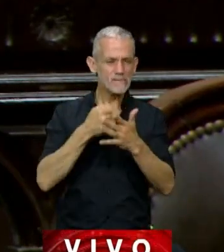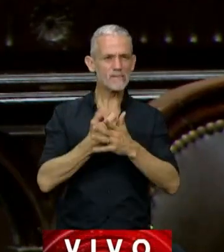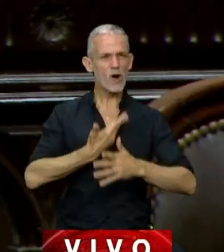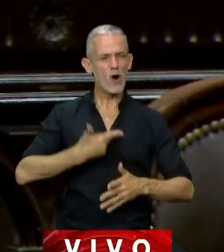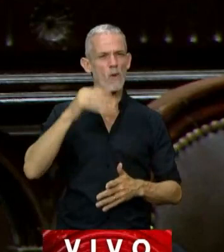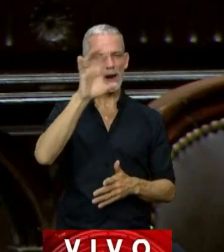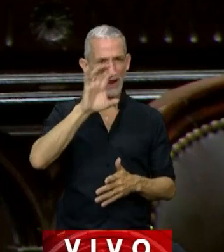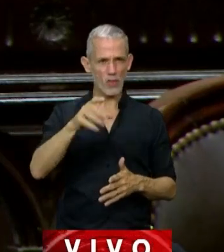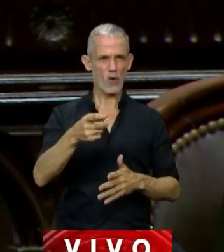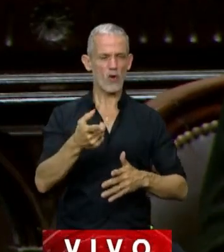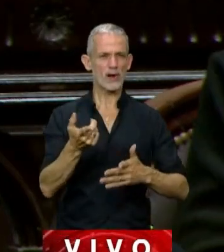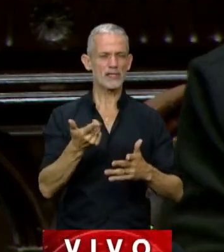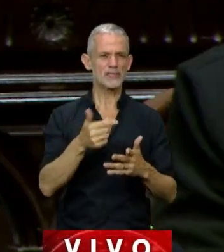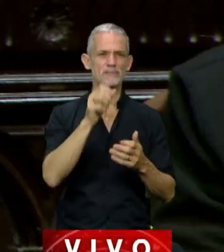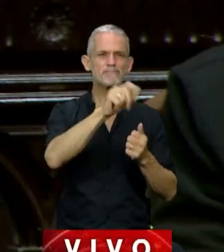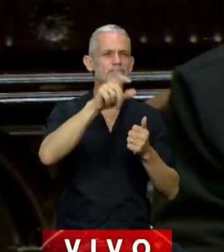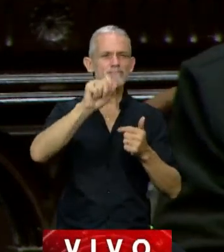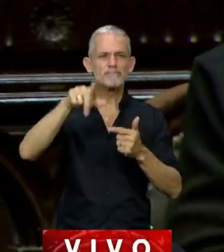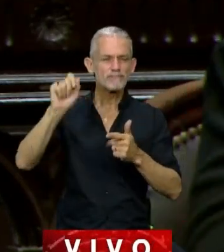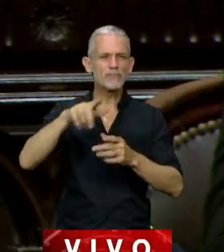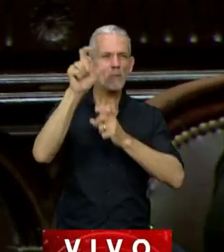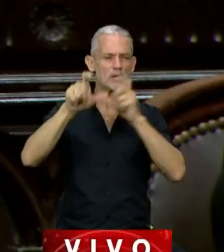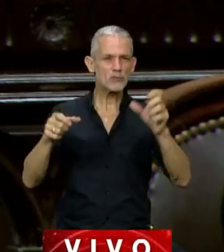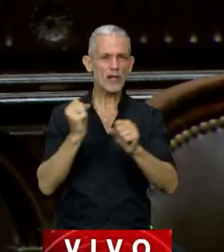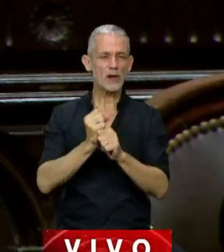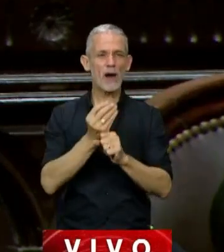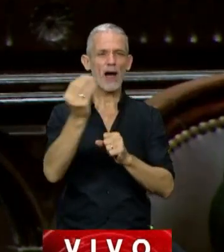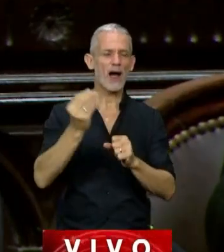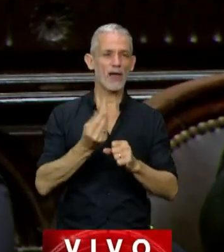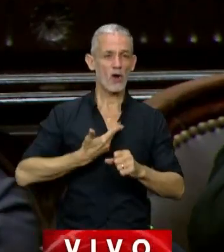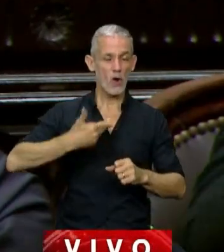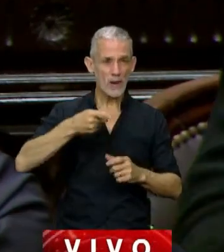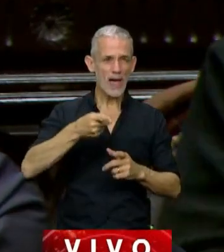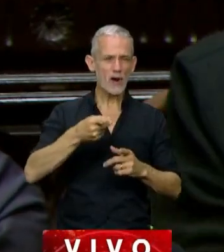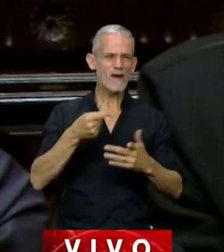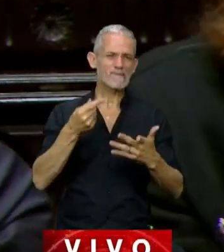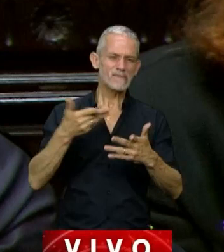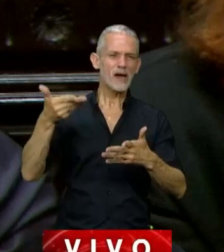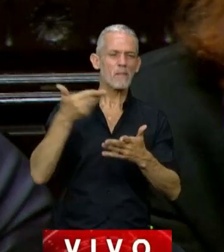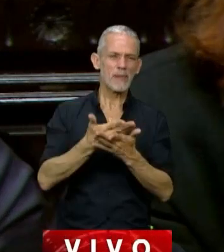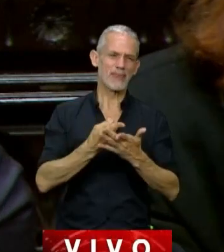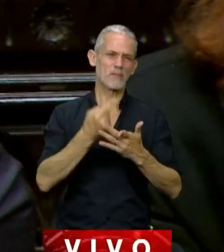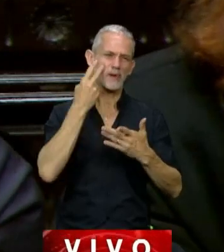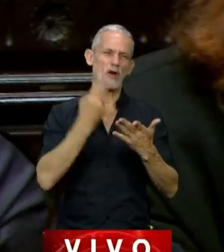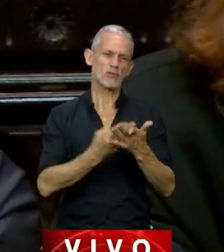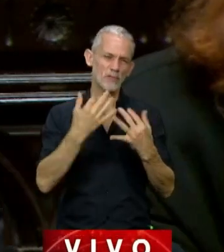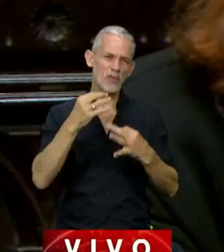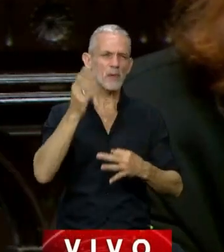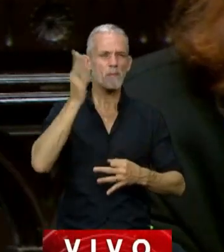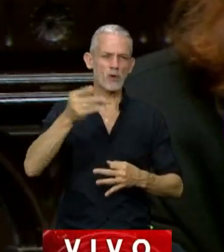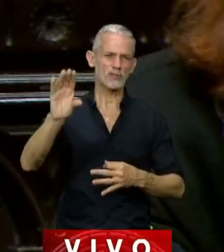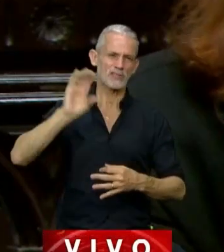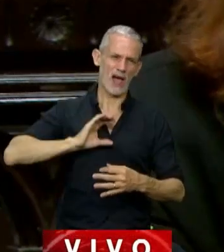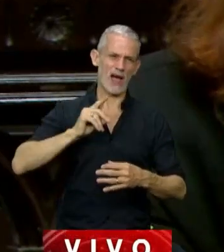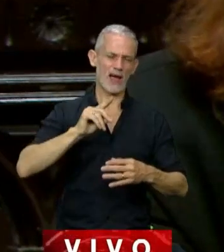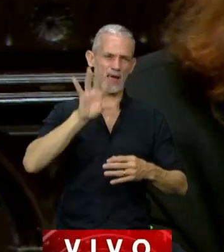gobernadores y de cada funcionario que ha venido acá al Gobierno Nacional a pedir ese reconocimiento. No me voy a